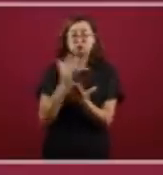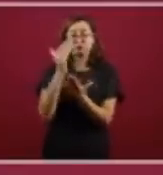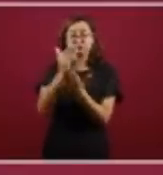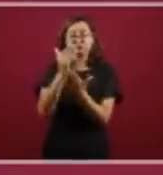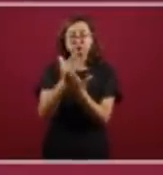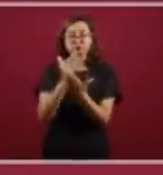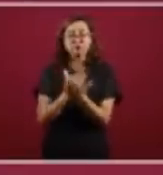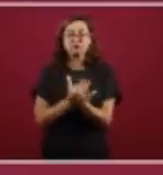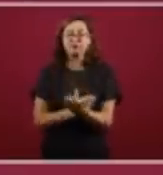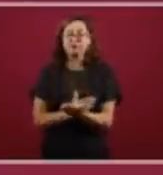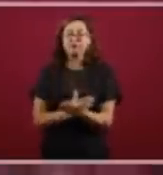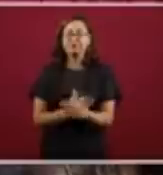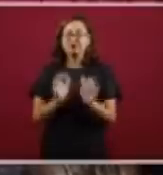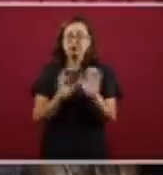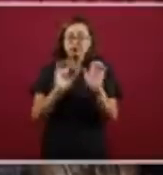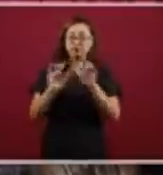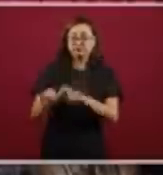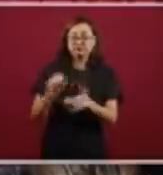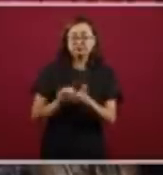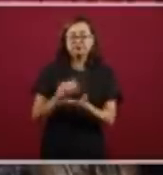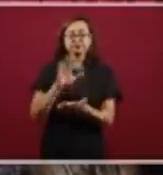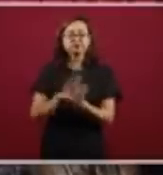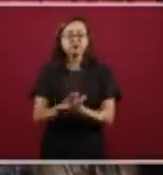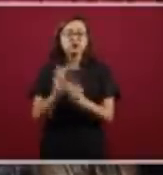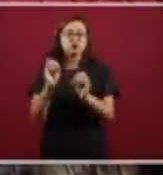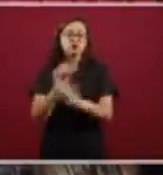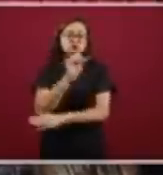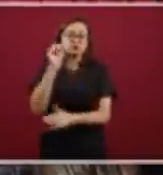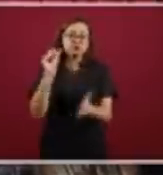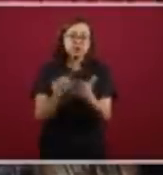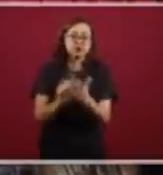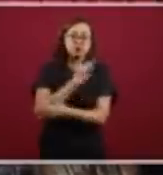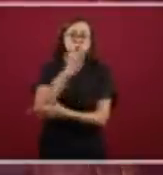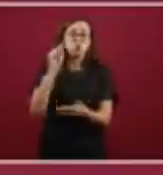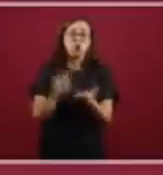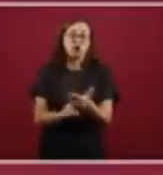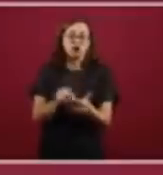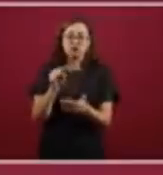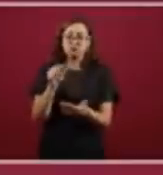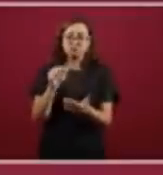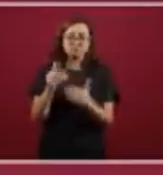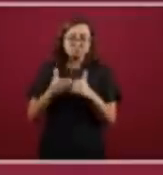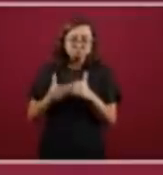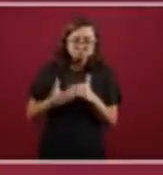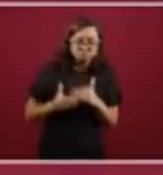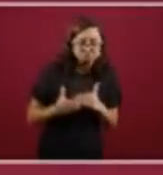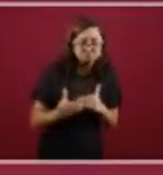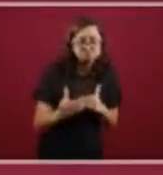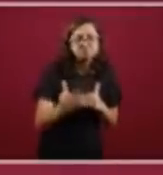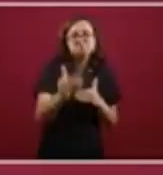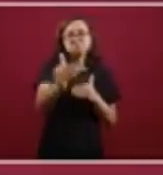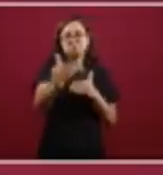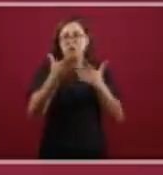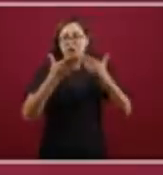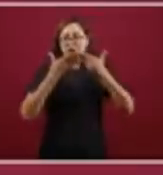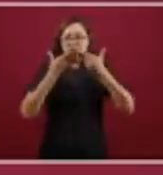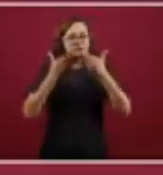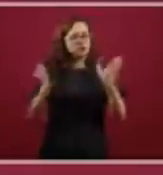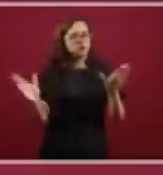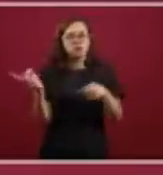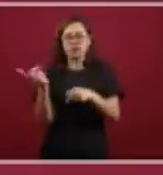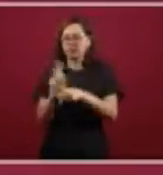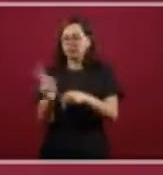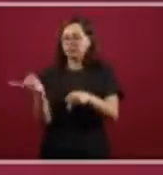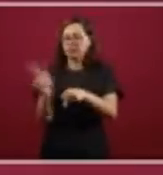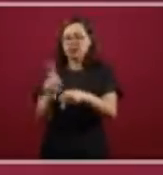del Censo del Bienestar o en los centros integradores ya en esta etapa que hay una apertura todos los días, se